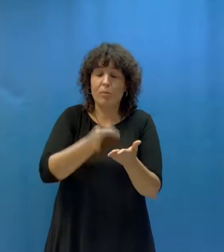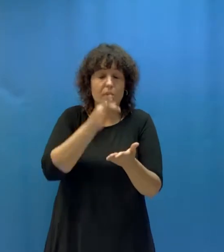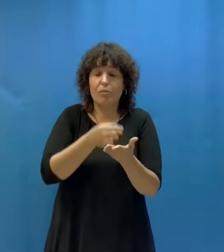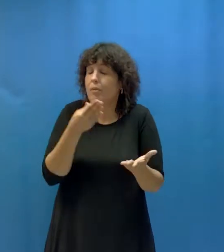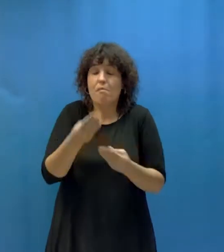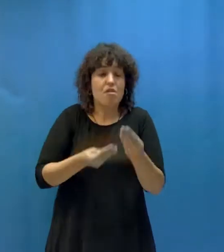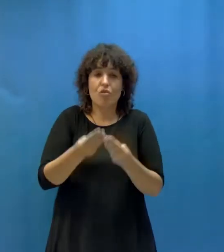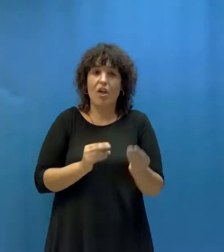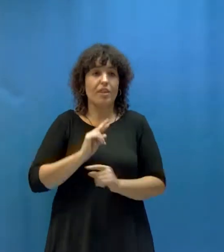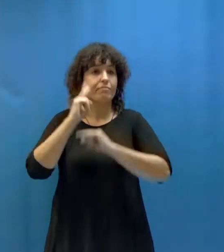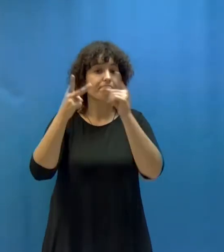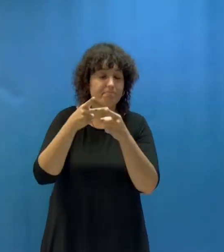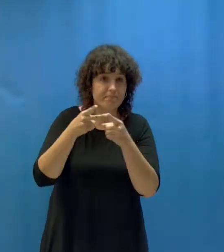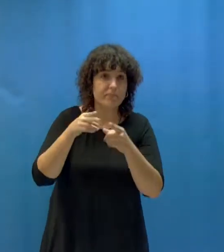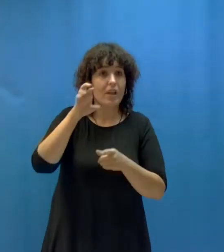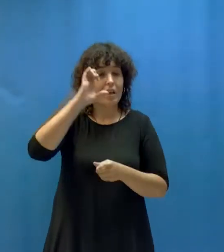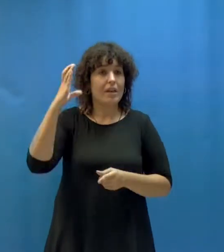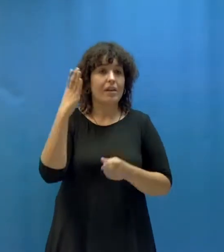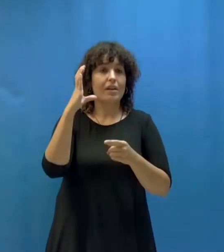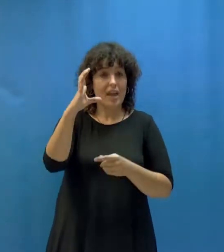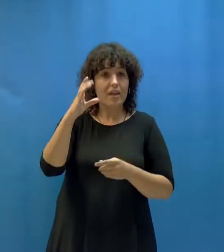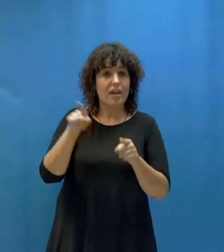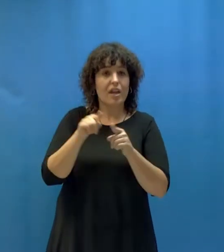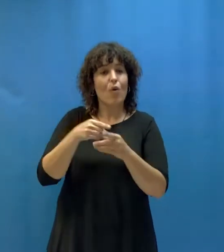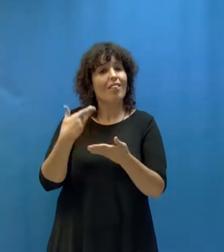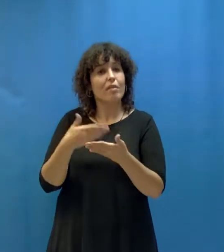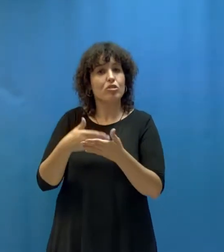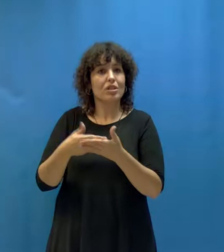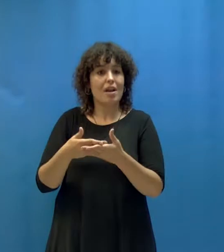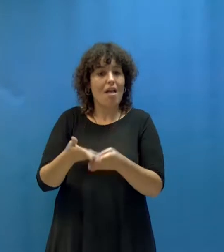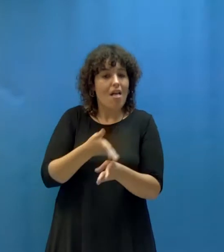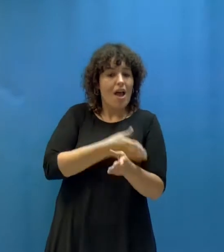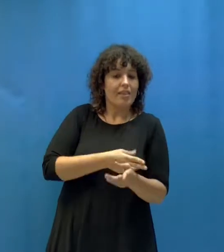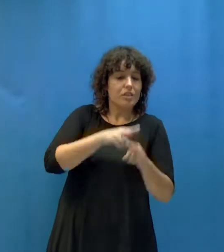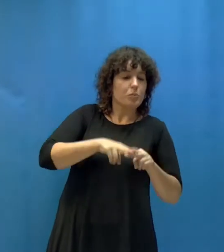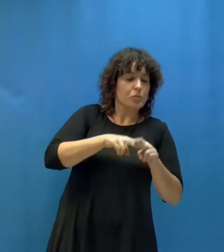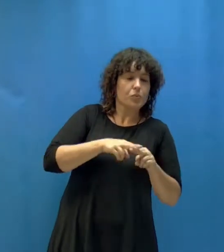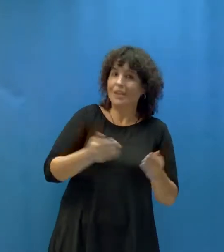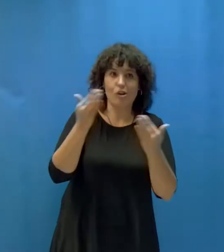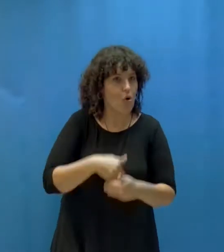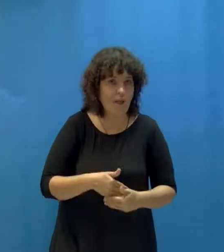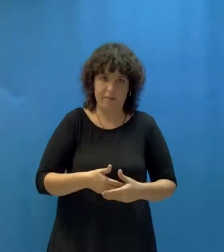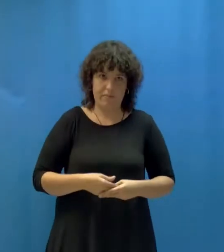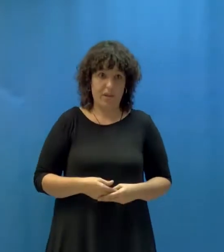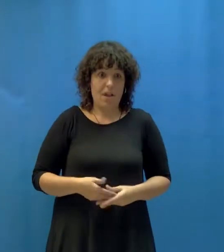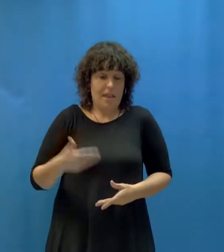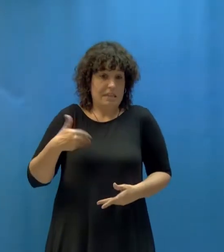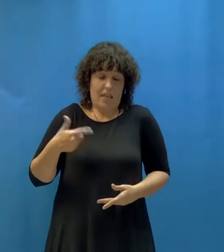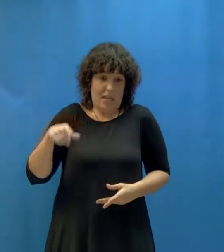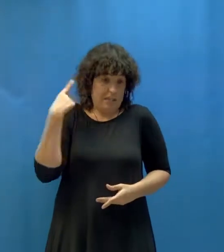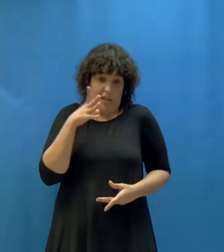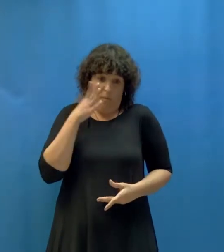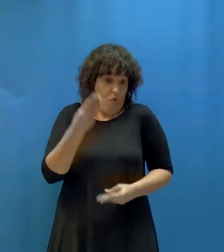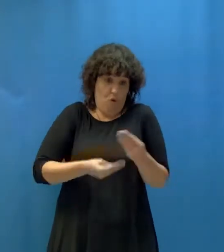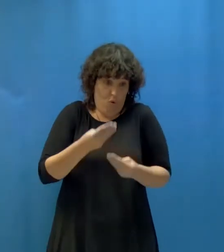segundo lugar, los REC demuestran su falta de previsión, una falta de previsión que ya sabíamos por otras tantas acciones. No